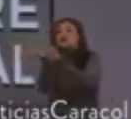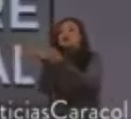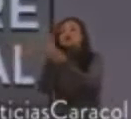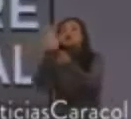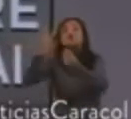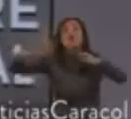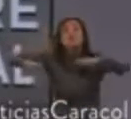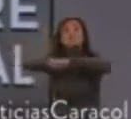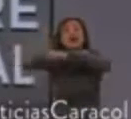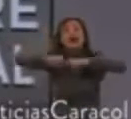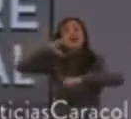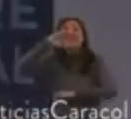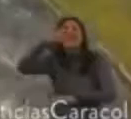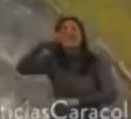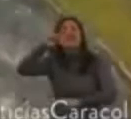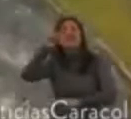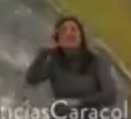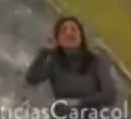fueron consumidas.